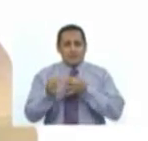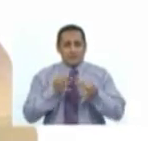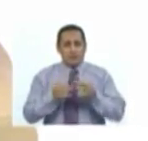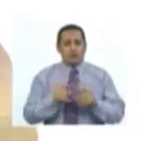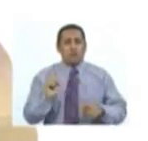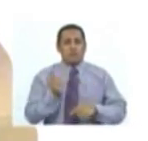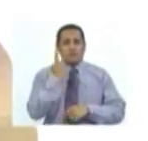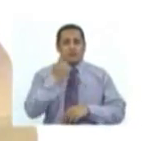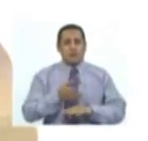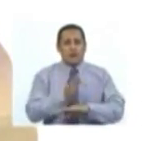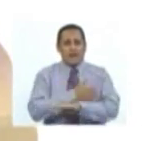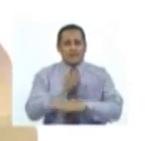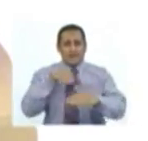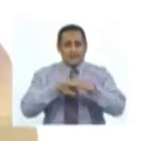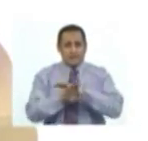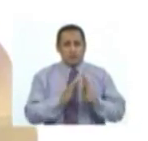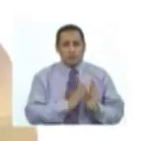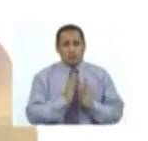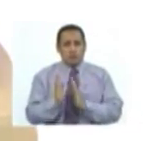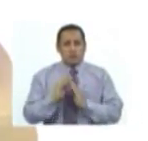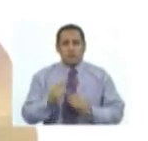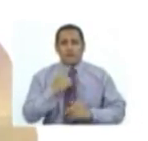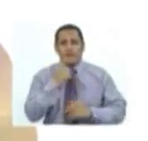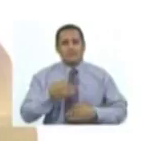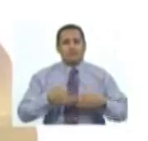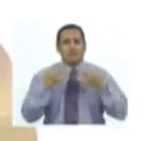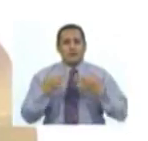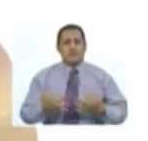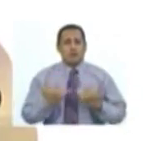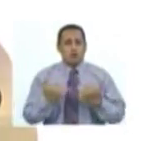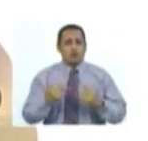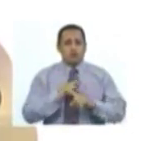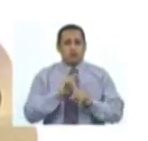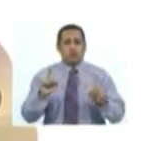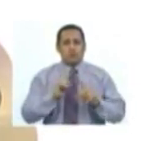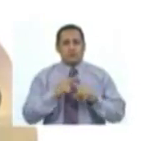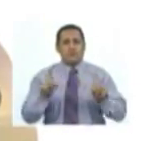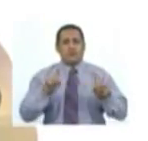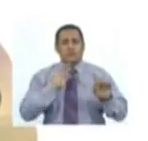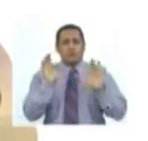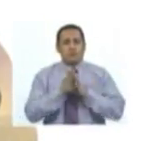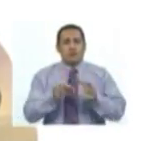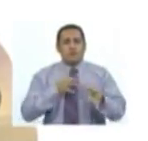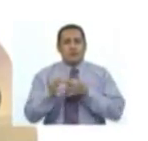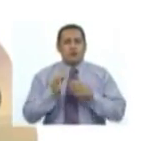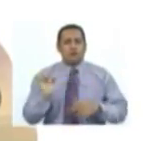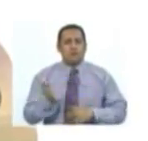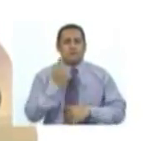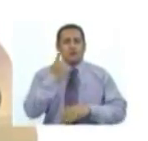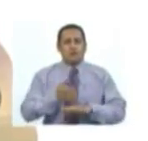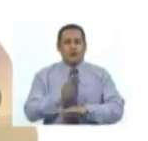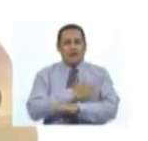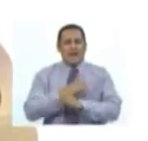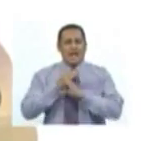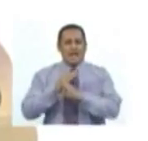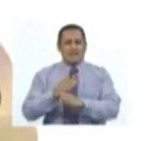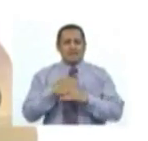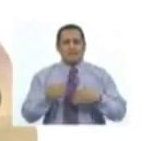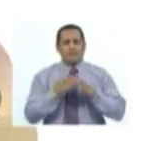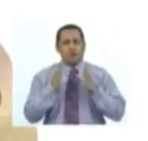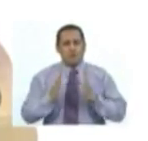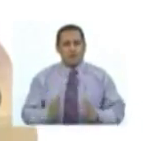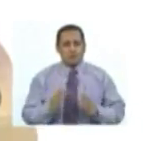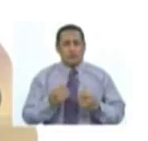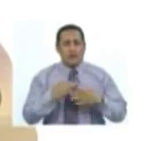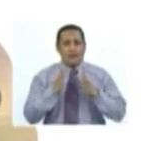principio dentro del derecho procesal es el principio formalista. Hoy no. Hoy, por el contrario, se dice que hay un principio antiformalista.